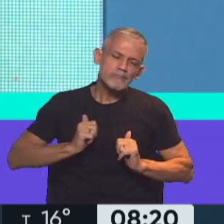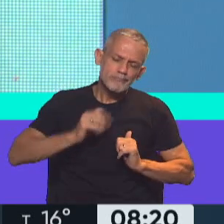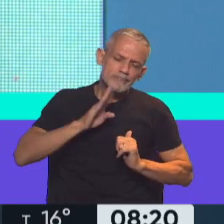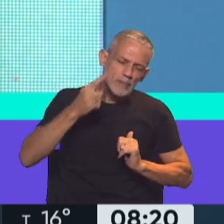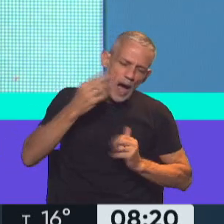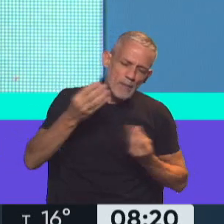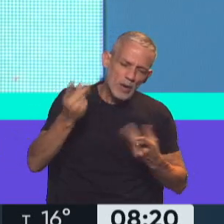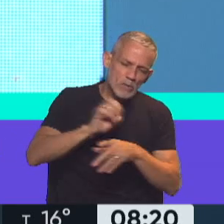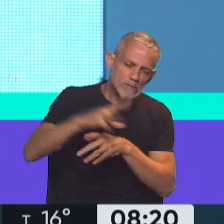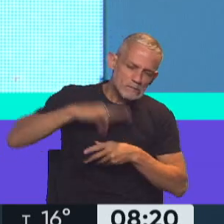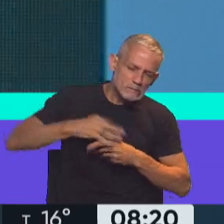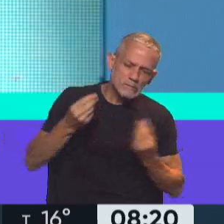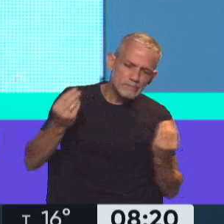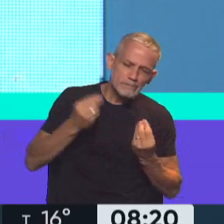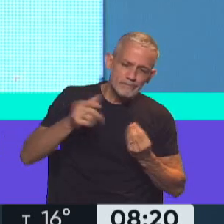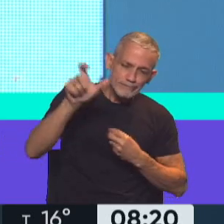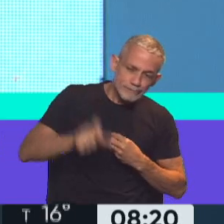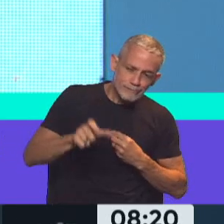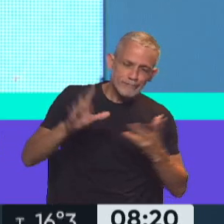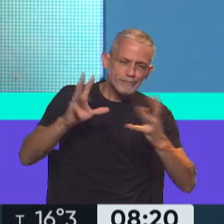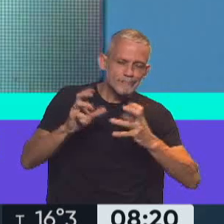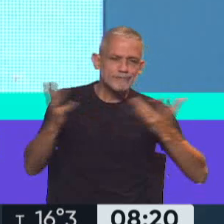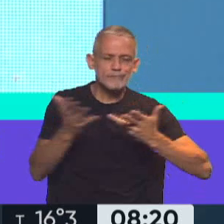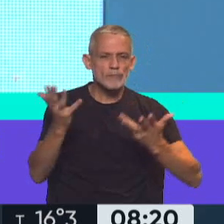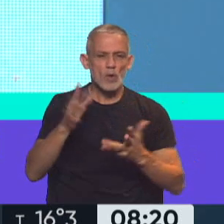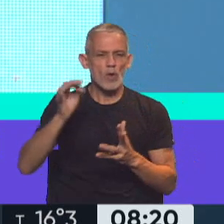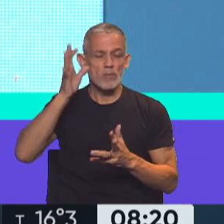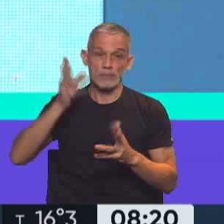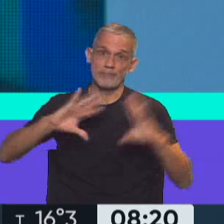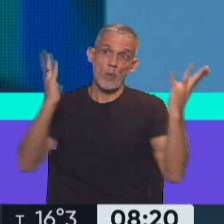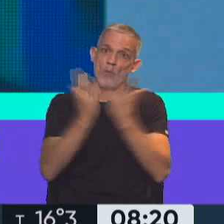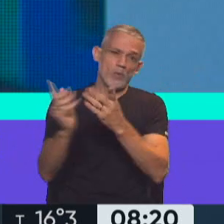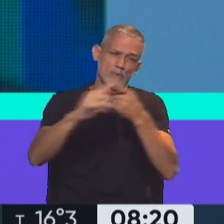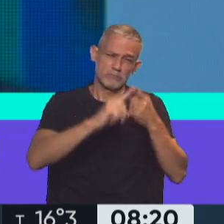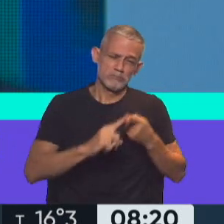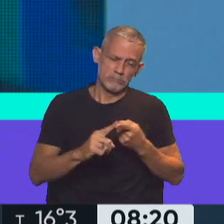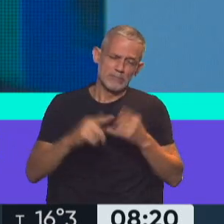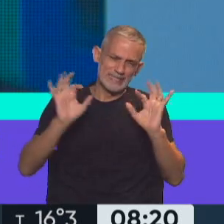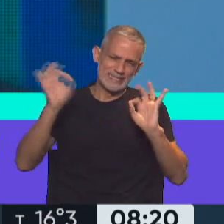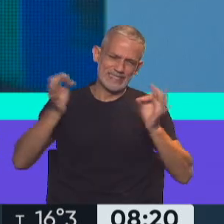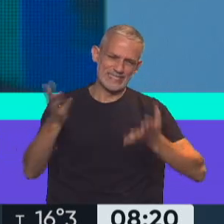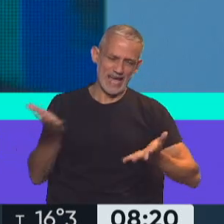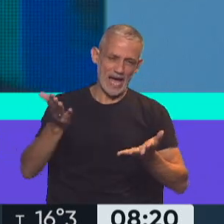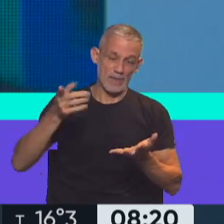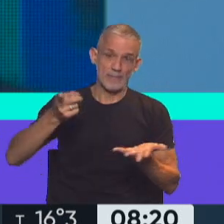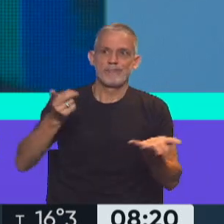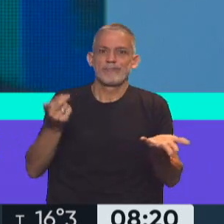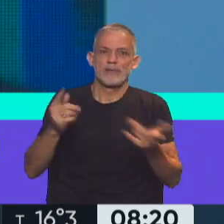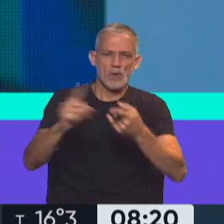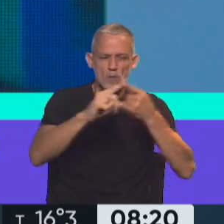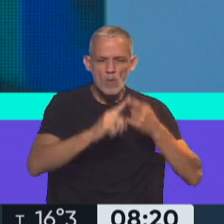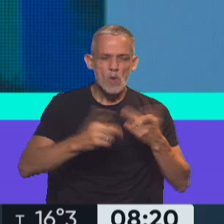ver cuál es la evolución clínica. Y sí, lamentablemente en un mundo globalizado, interconectado, la llegada de esta